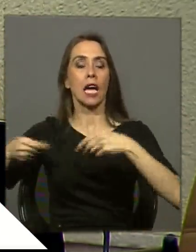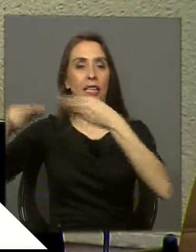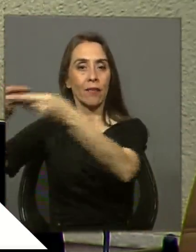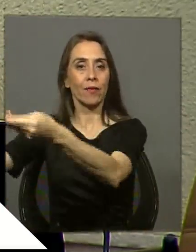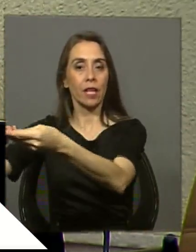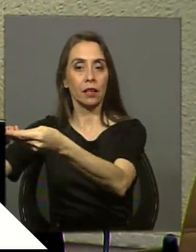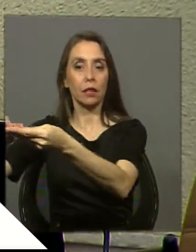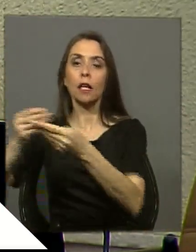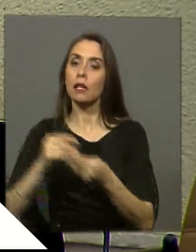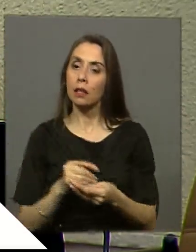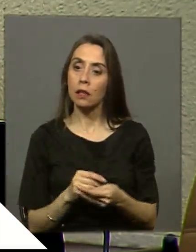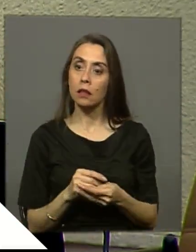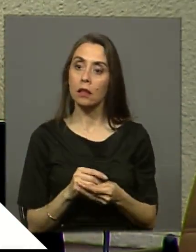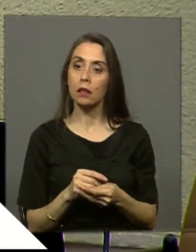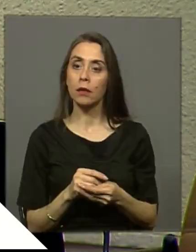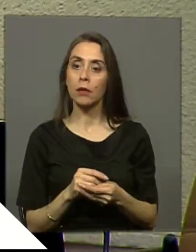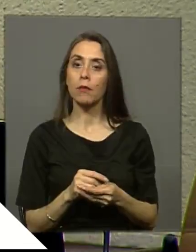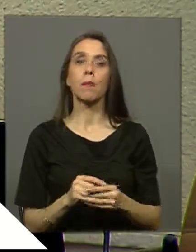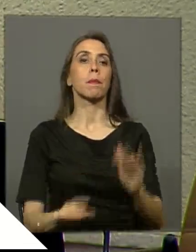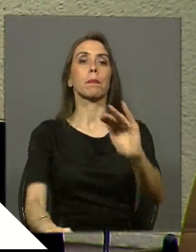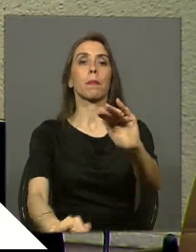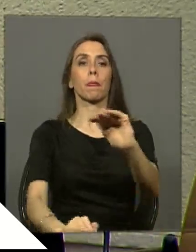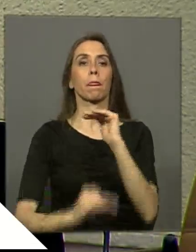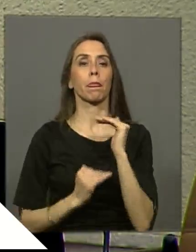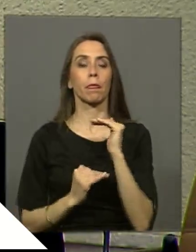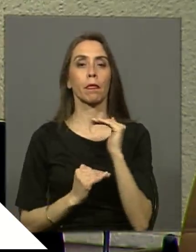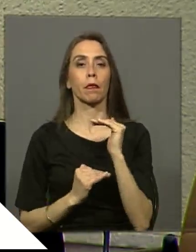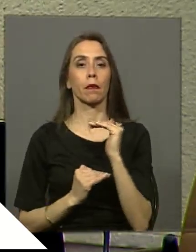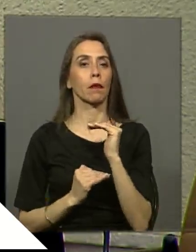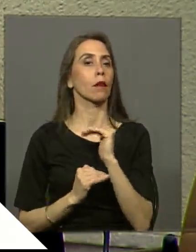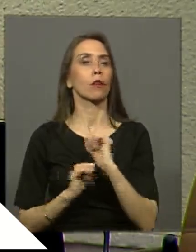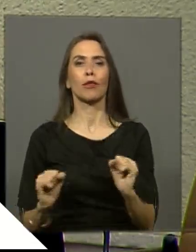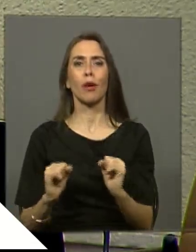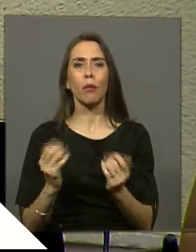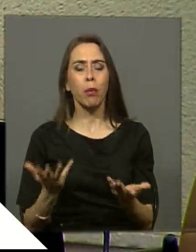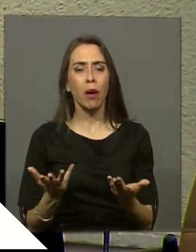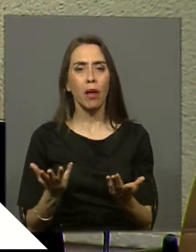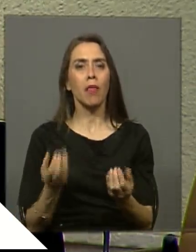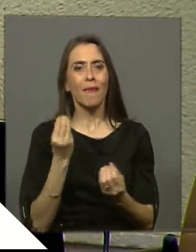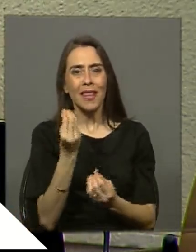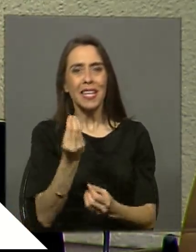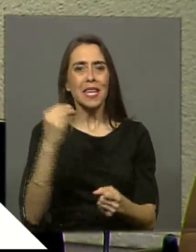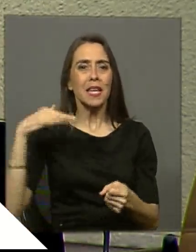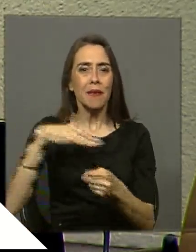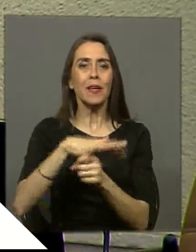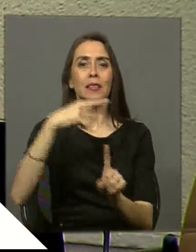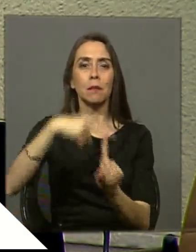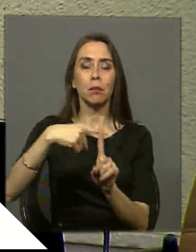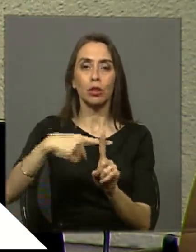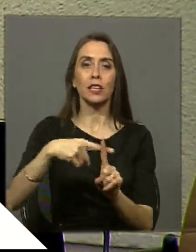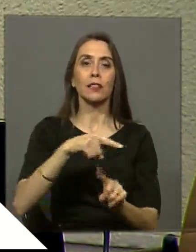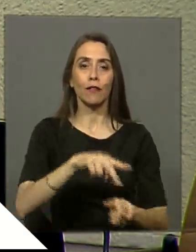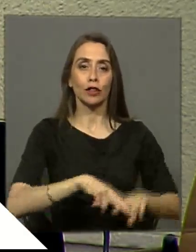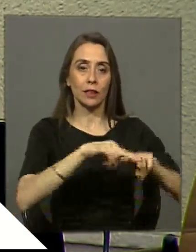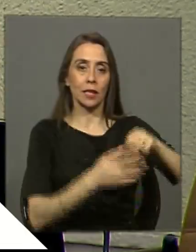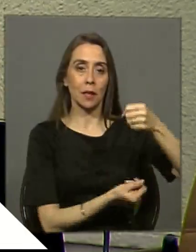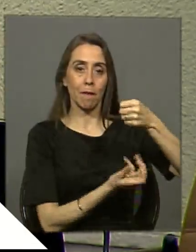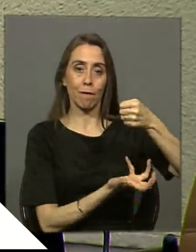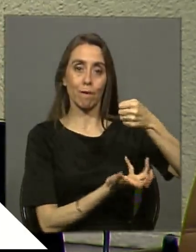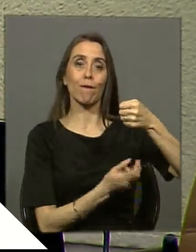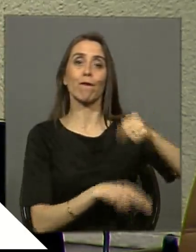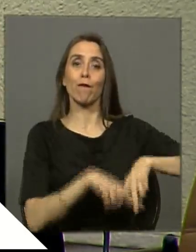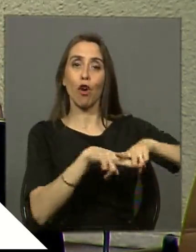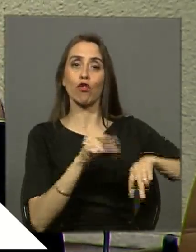cortándonos limitándonos del impacto positivo que tiene la inversión de ese dinero en Chile